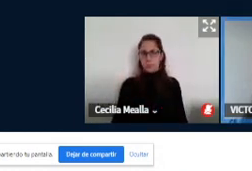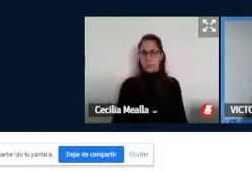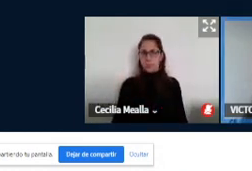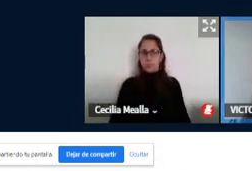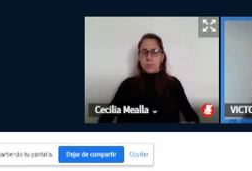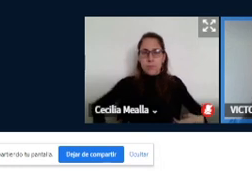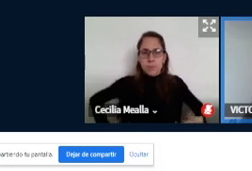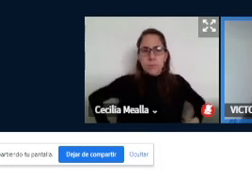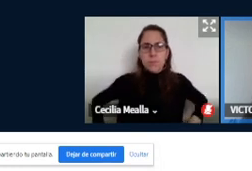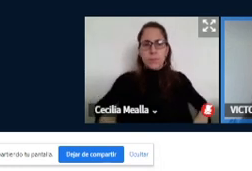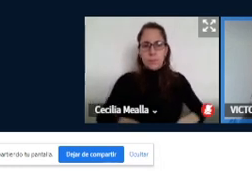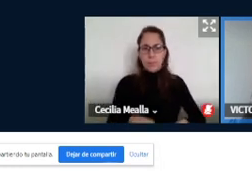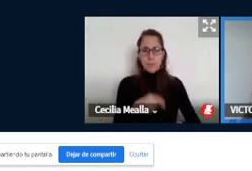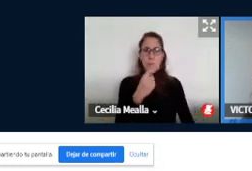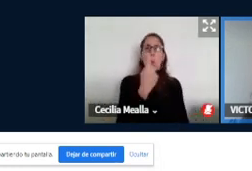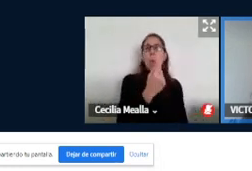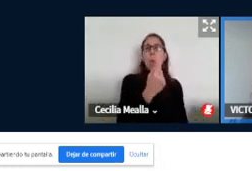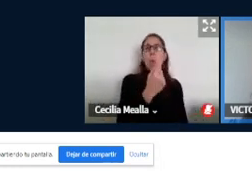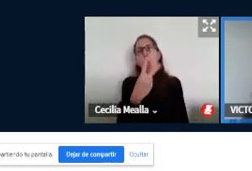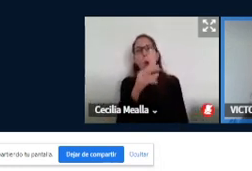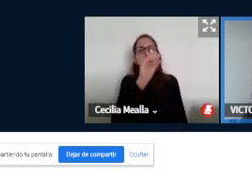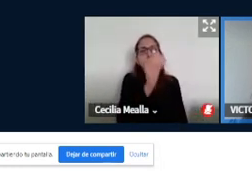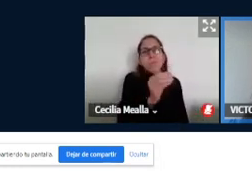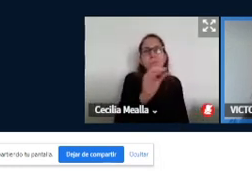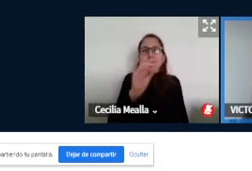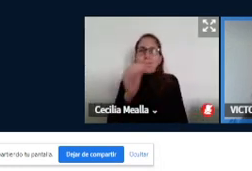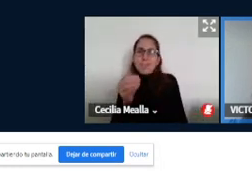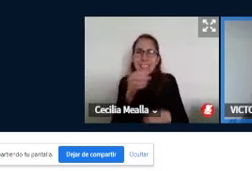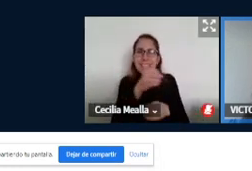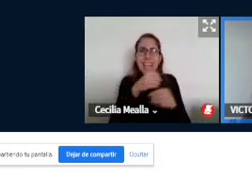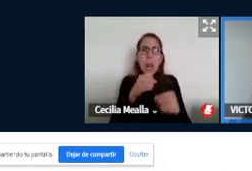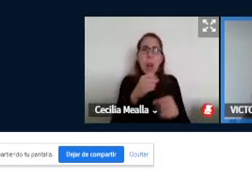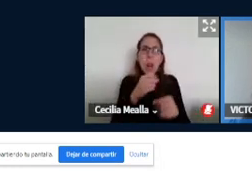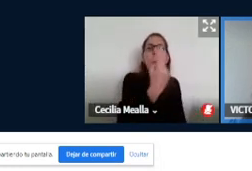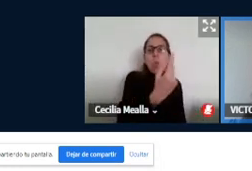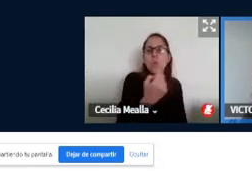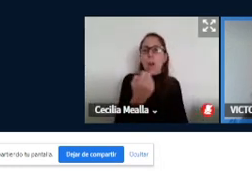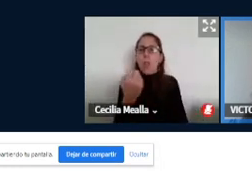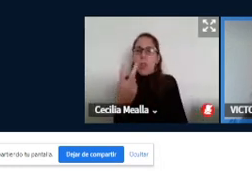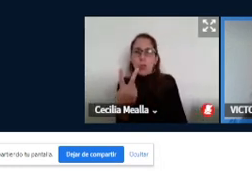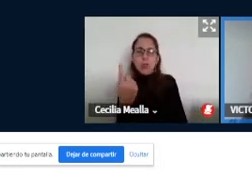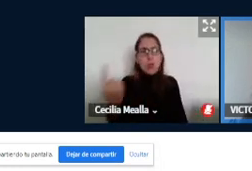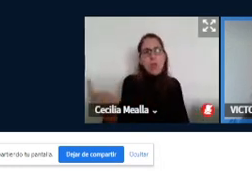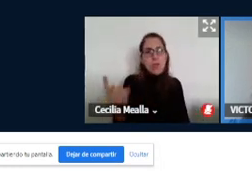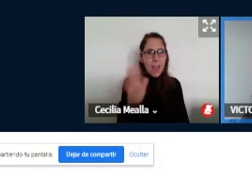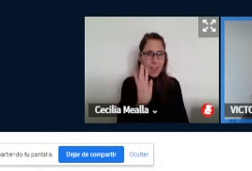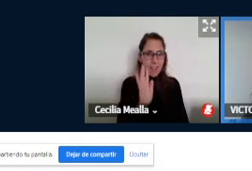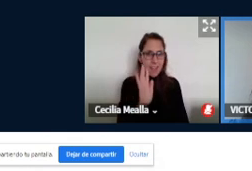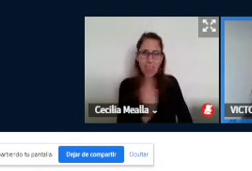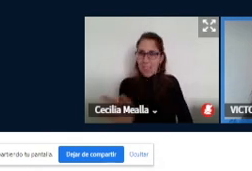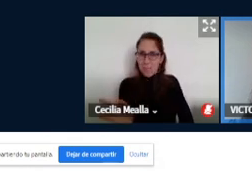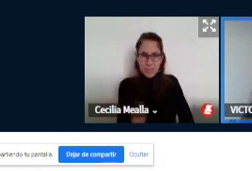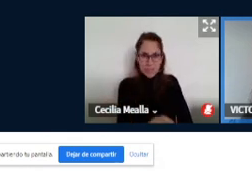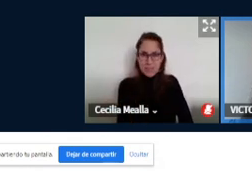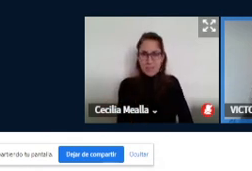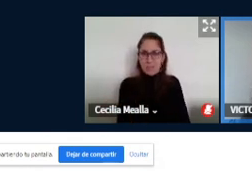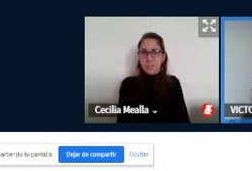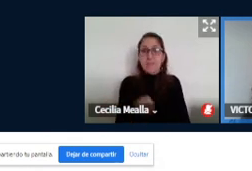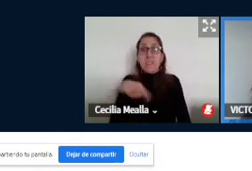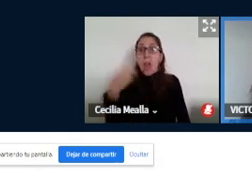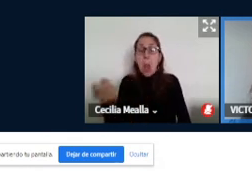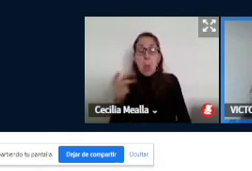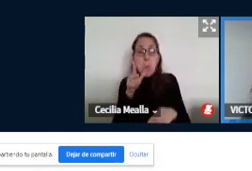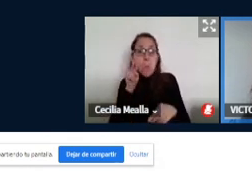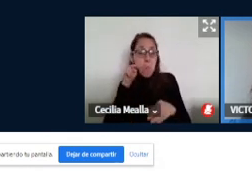Fíjense, acá tienen 1, 2 celulitas, una celulita, una sola célula, vemos el núcleo, En este no